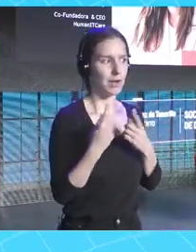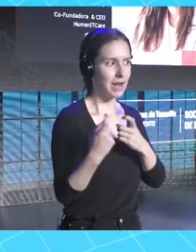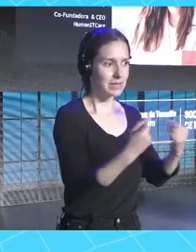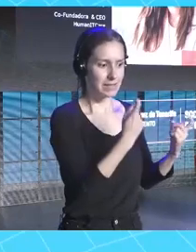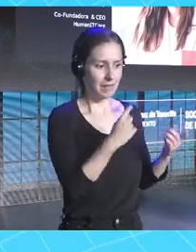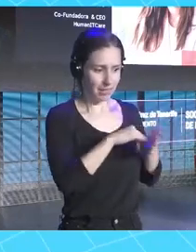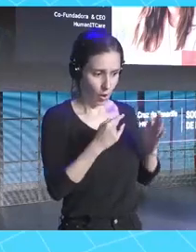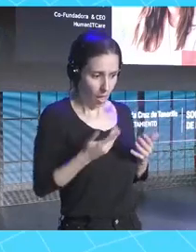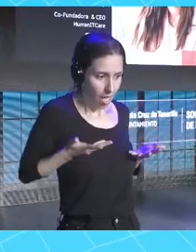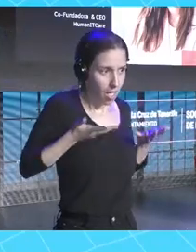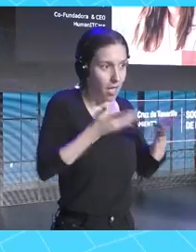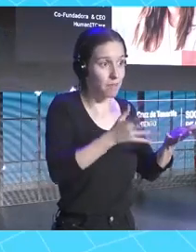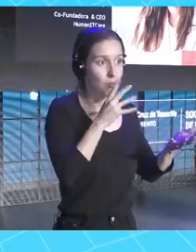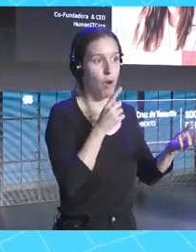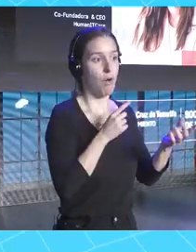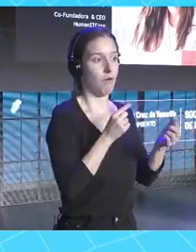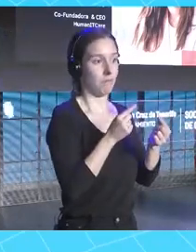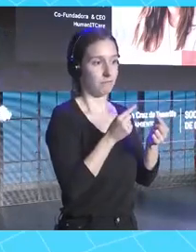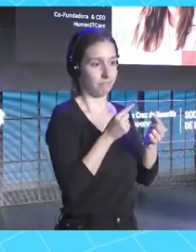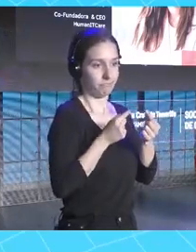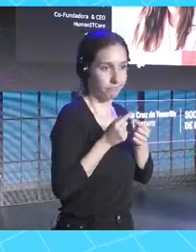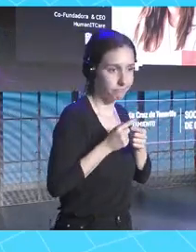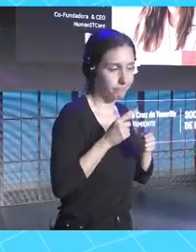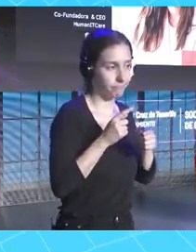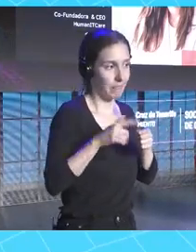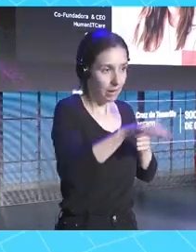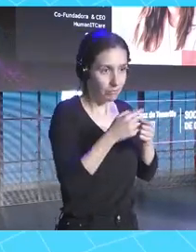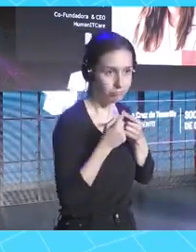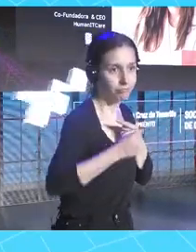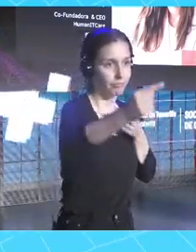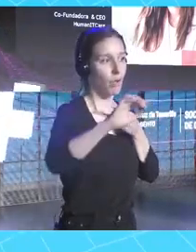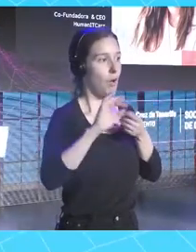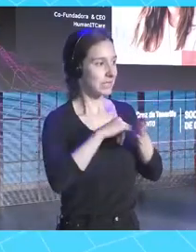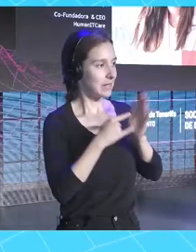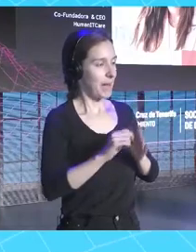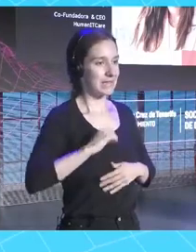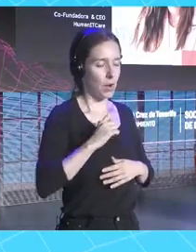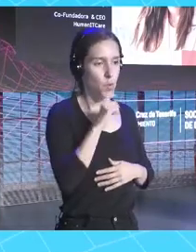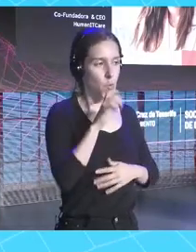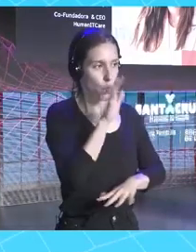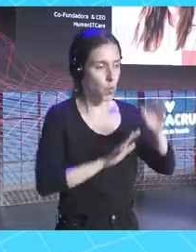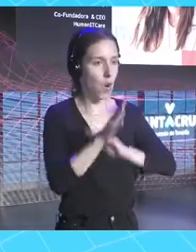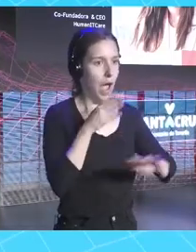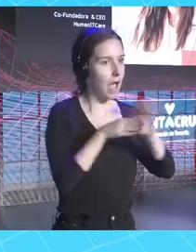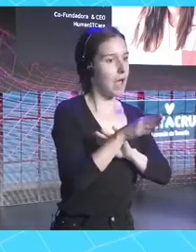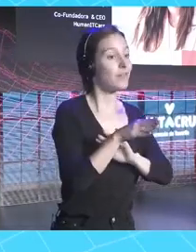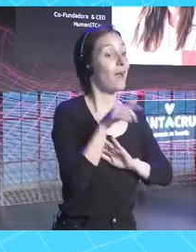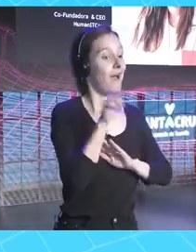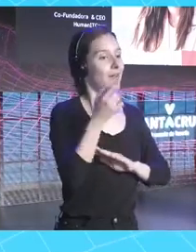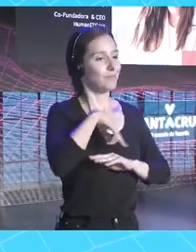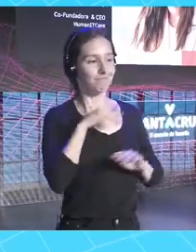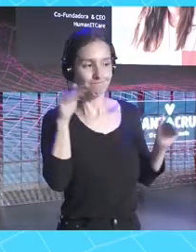necesitan este tipo de tecnologías Pues porque las distancias son mucho más grandes porque los sistemas de salud son más complejos Y es ahí donde estamos analizando